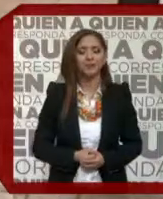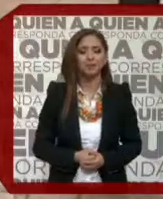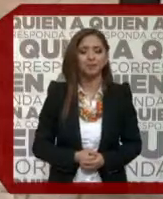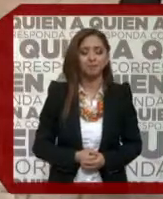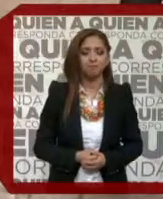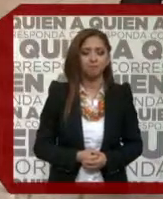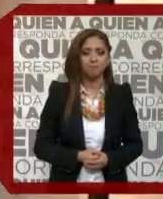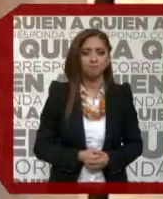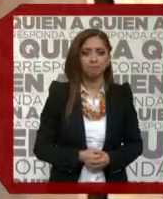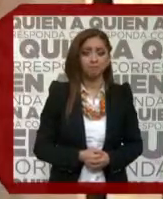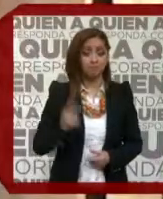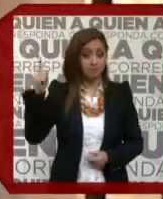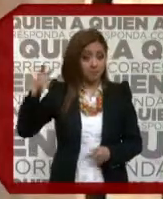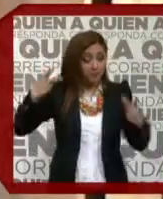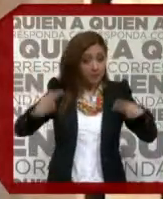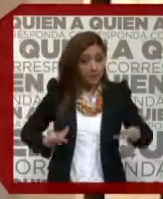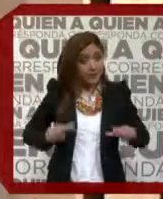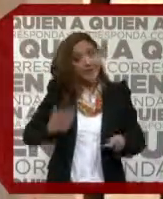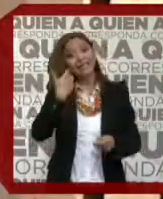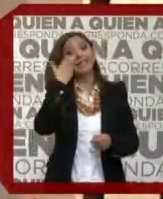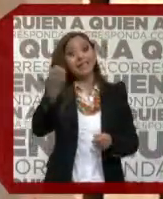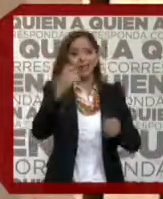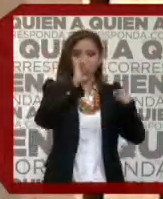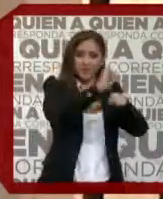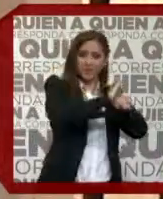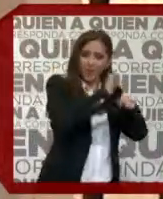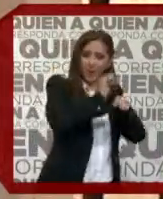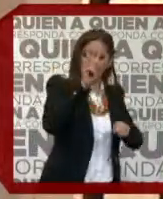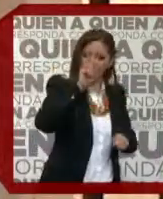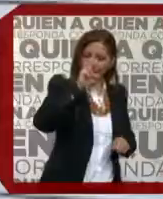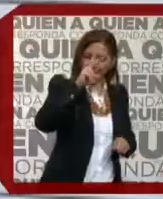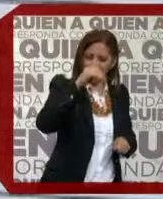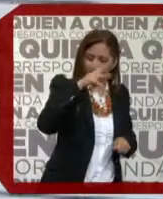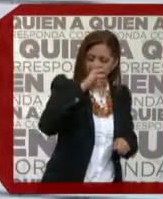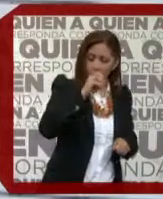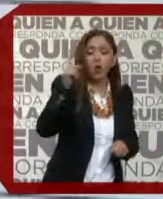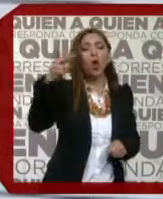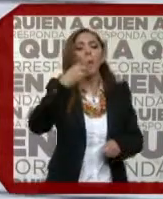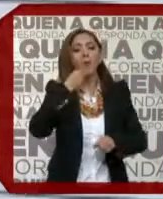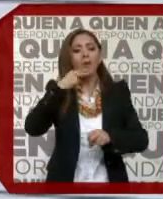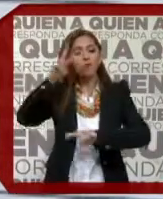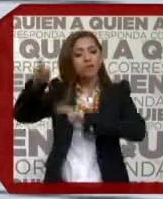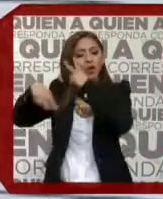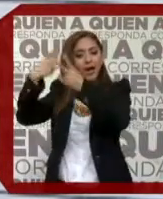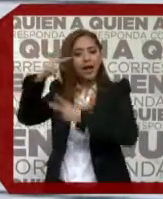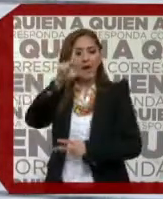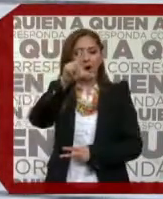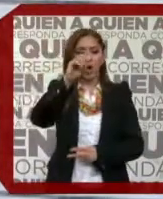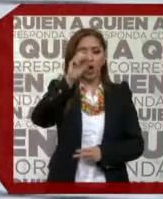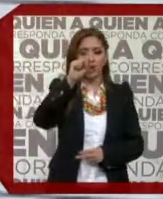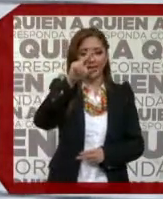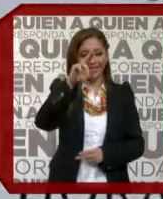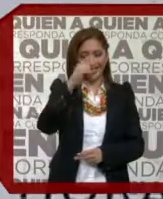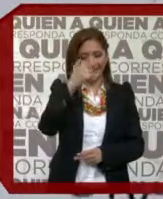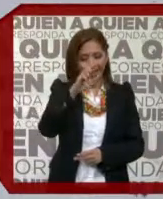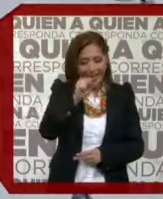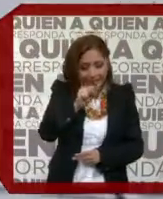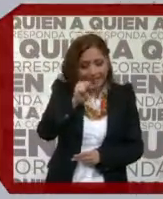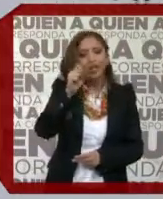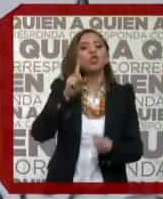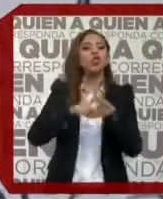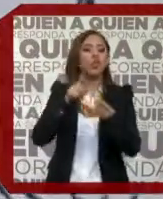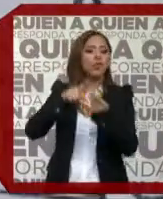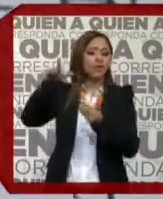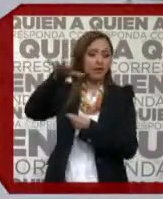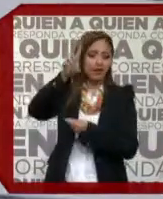Su intención era verificar su automóvil. Roberto Sánchez cuenta que acudió al Centro Ambiental Los Reyes, SADCB, en el Distrito